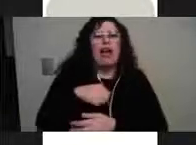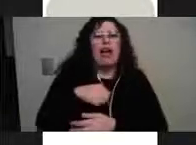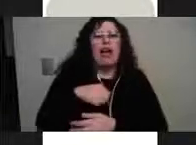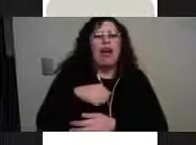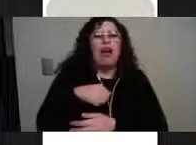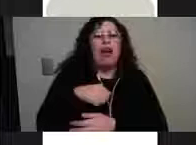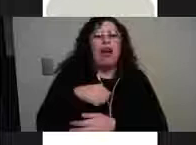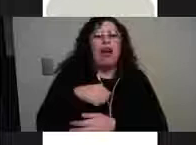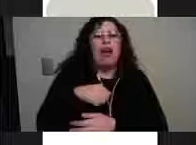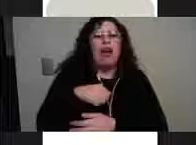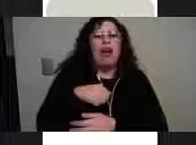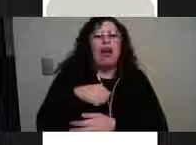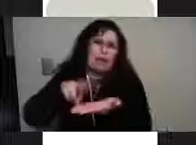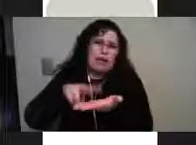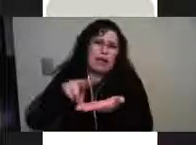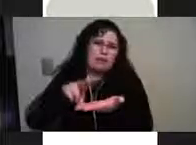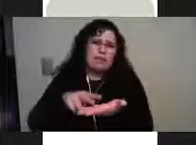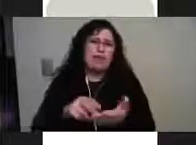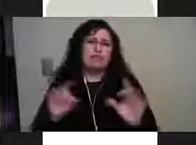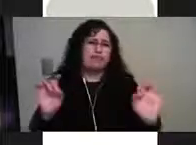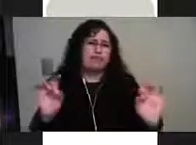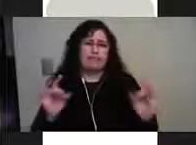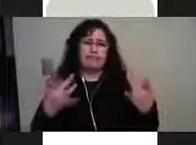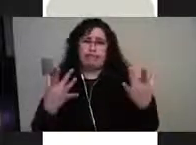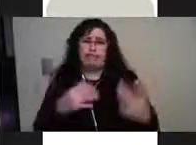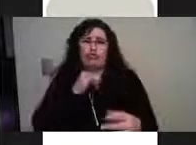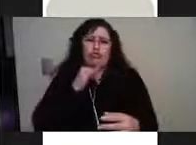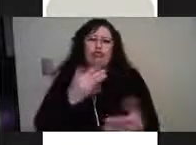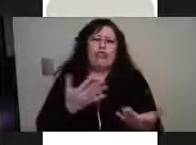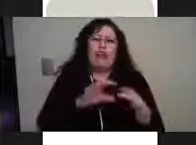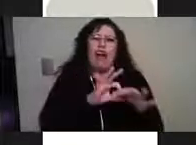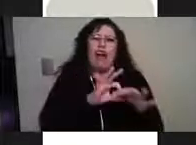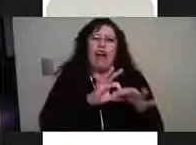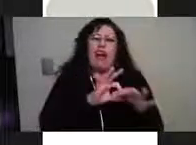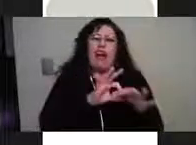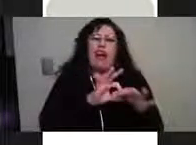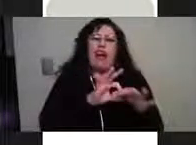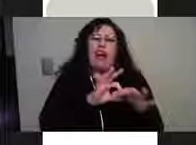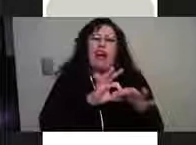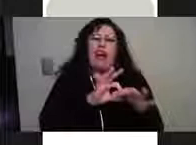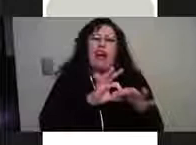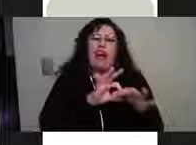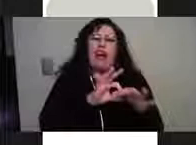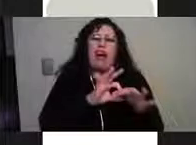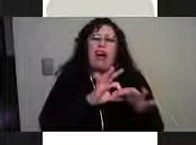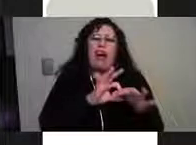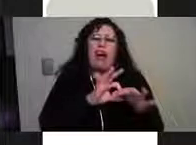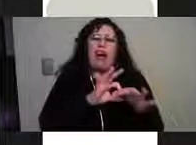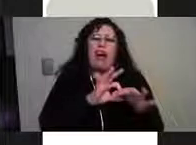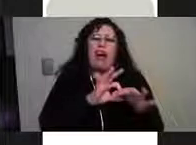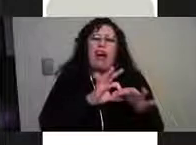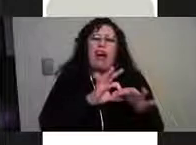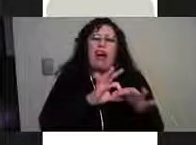tóxicas, ya viene un poco la epilepsia idiopática, ya, pero la epilepsia es una característica